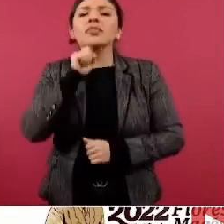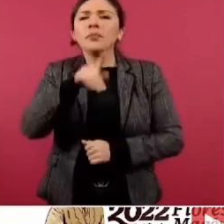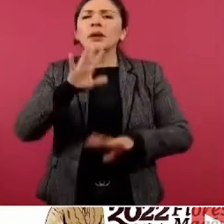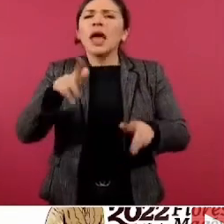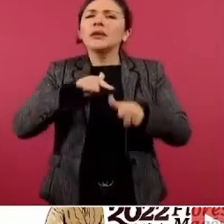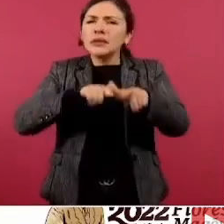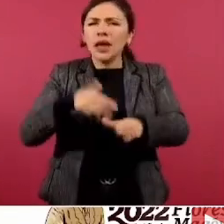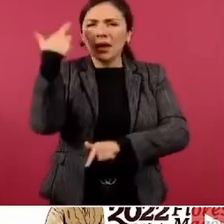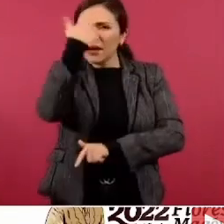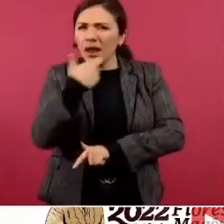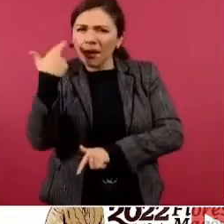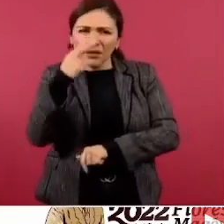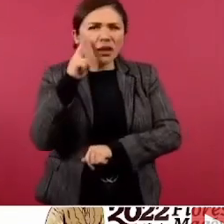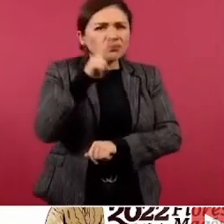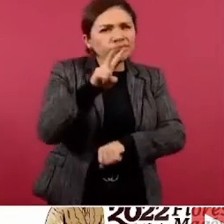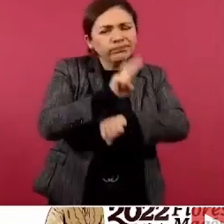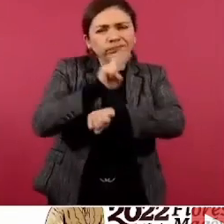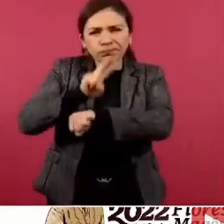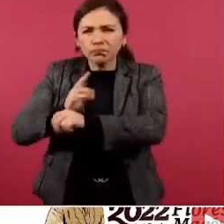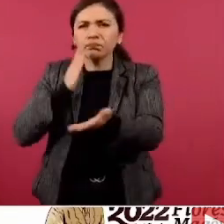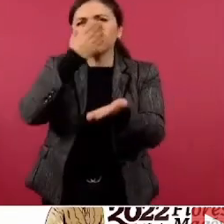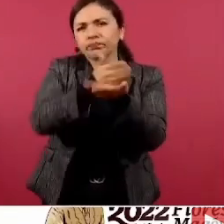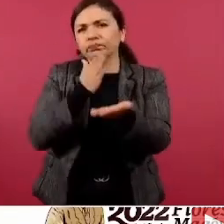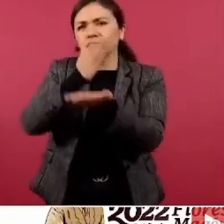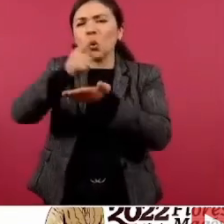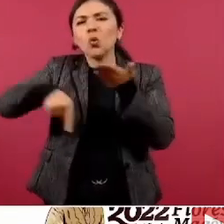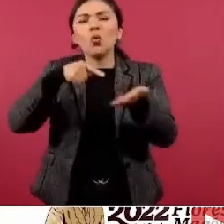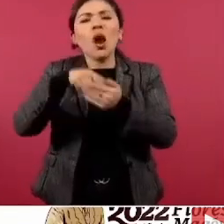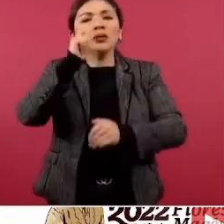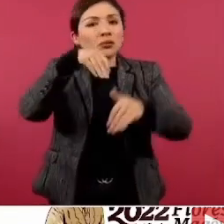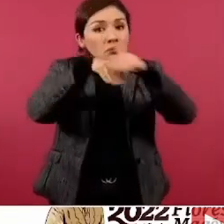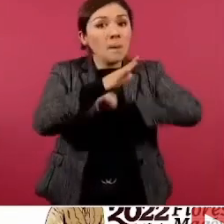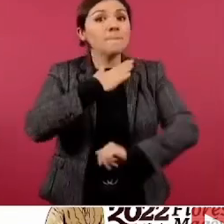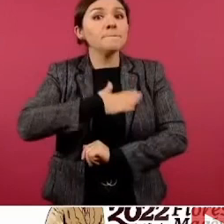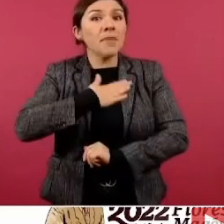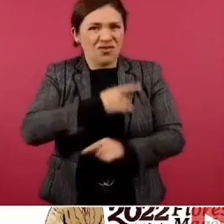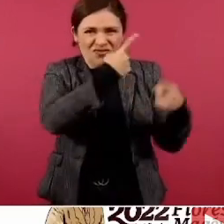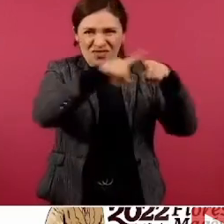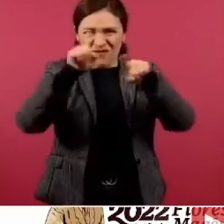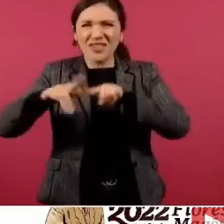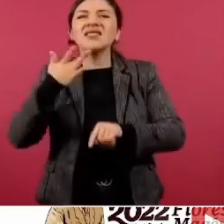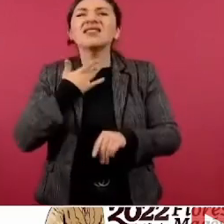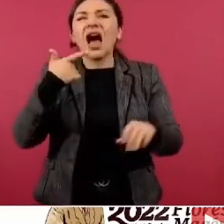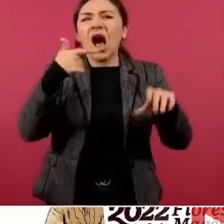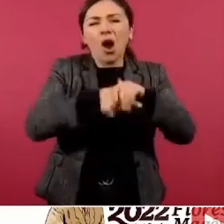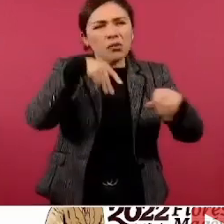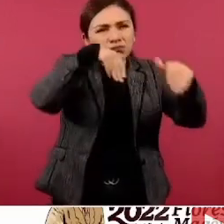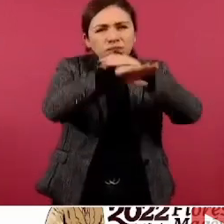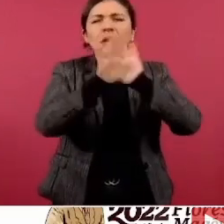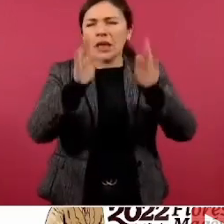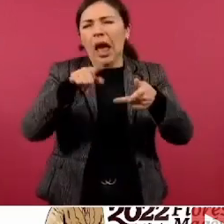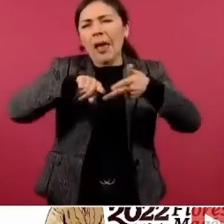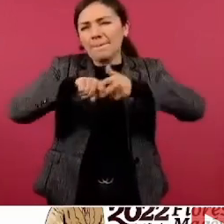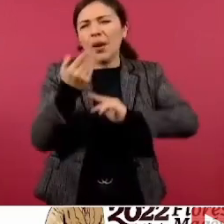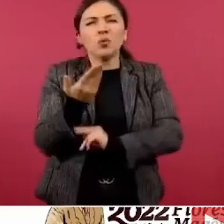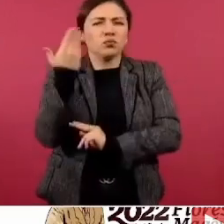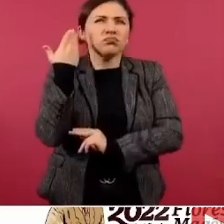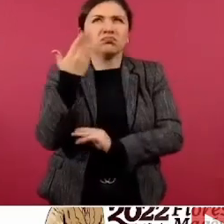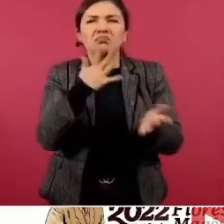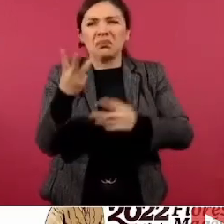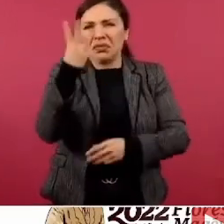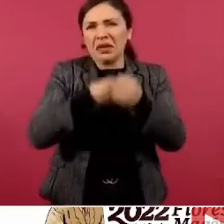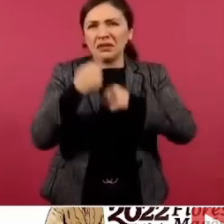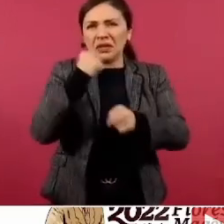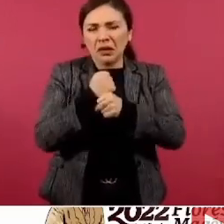seguido revisando y visitando los servicios sanitarios en las diversas estaciones, como se ha realizado desde hace ya poco más